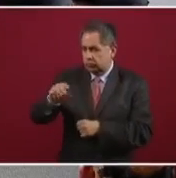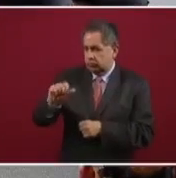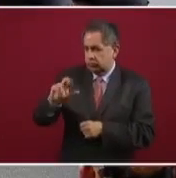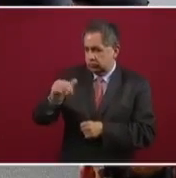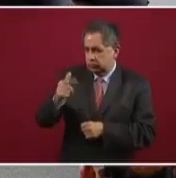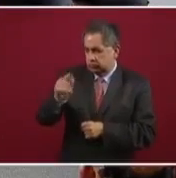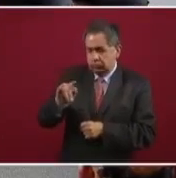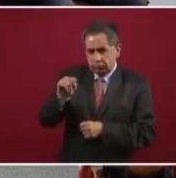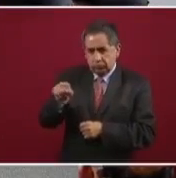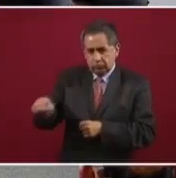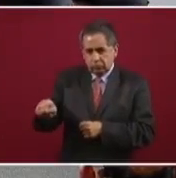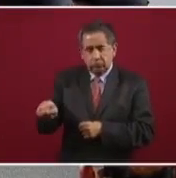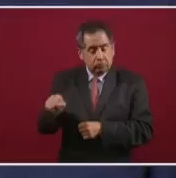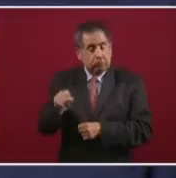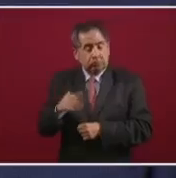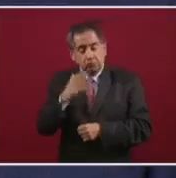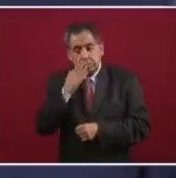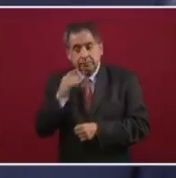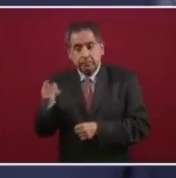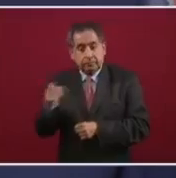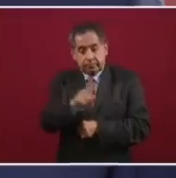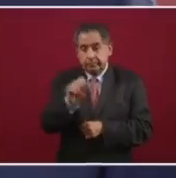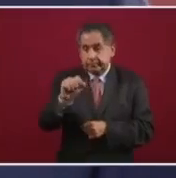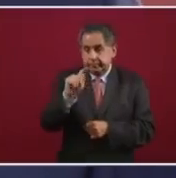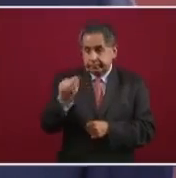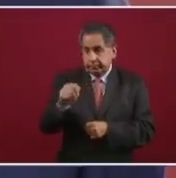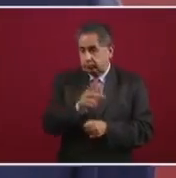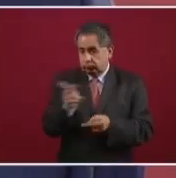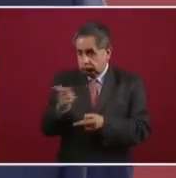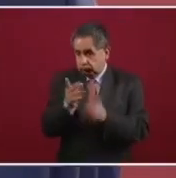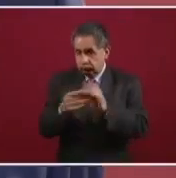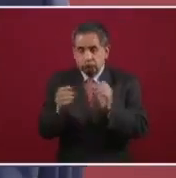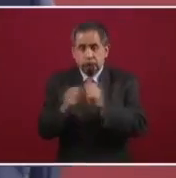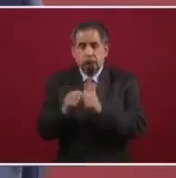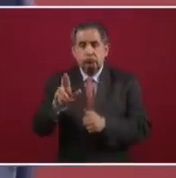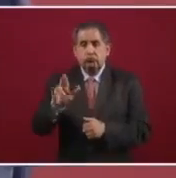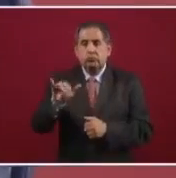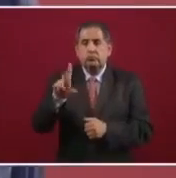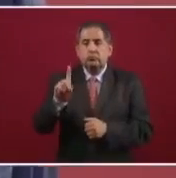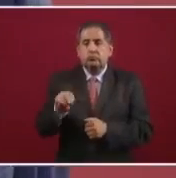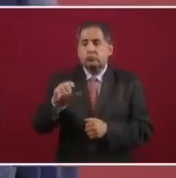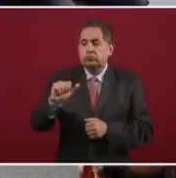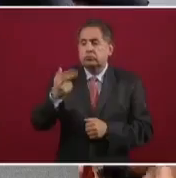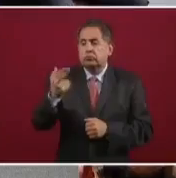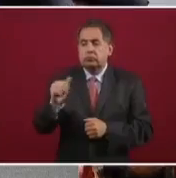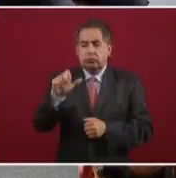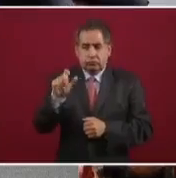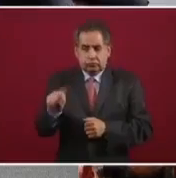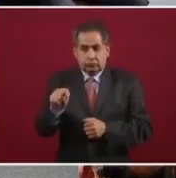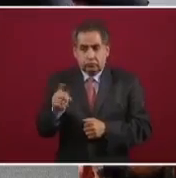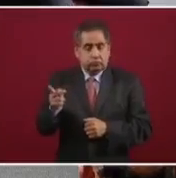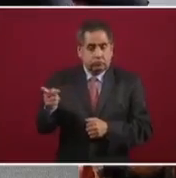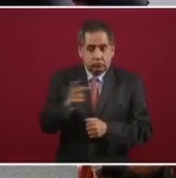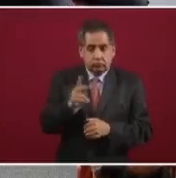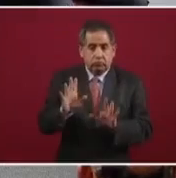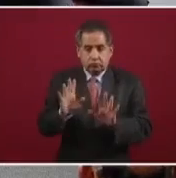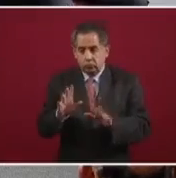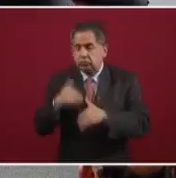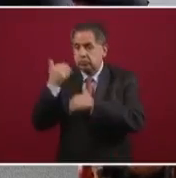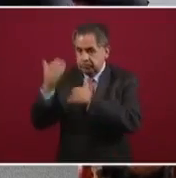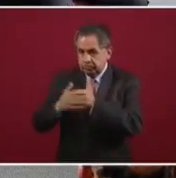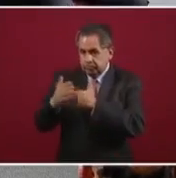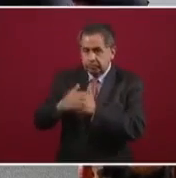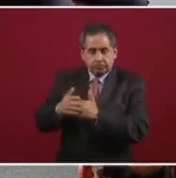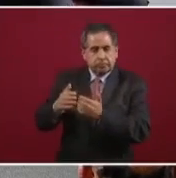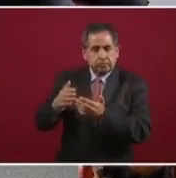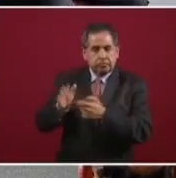Margarita Ríos del SAT y con Ricardo Agüed, y quedamos en que íbamos a